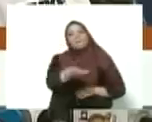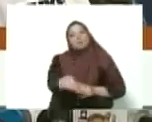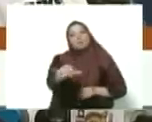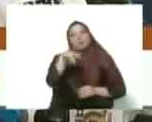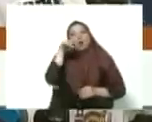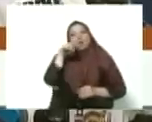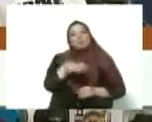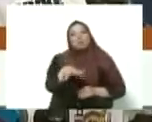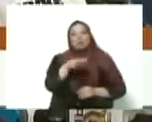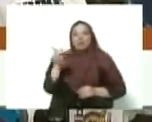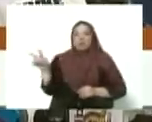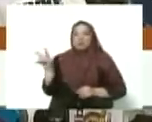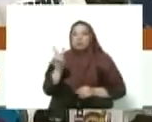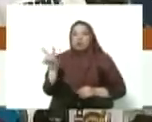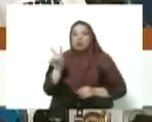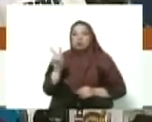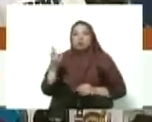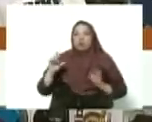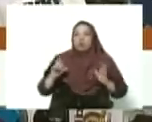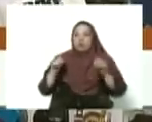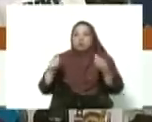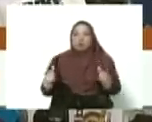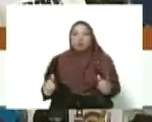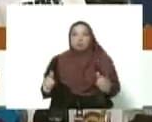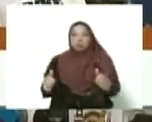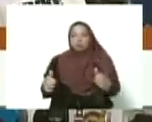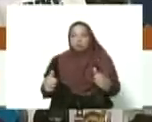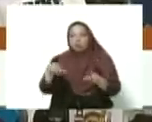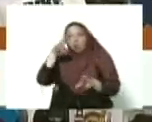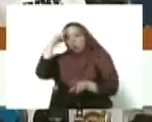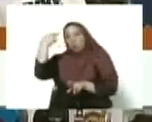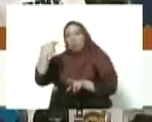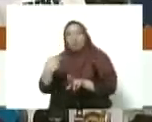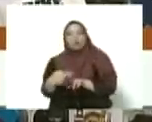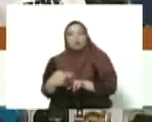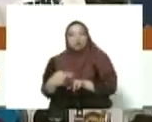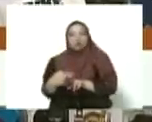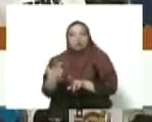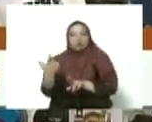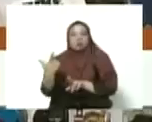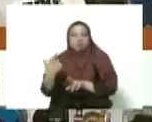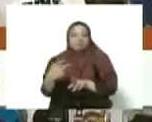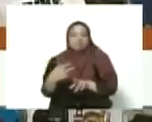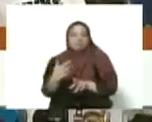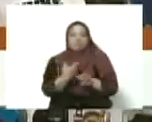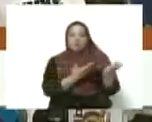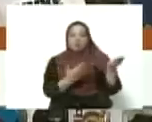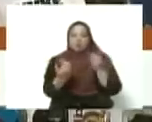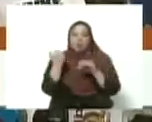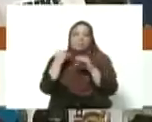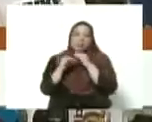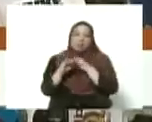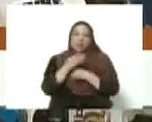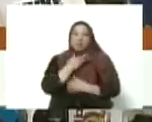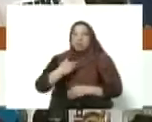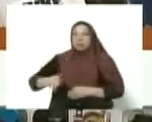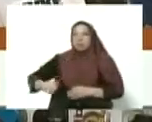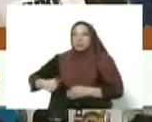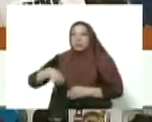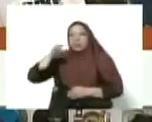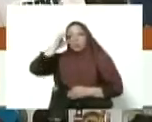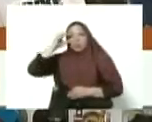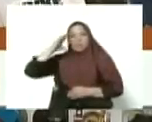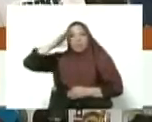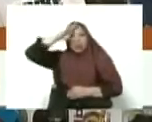pueblo venezolano por esta apertura. Estoy honrado de recibir el mensaje también del presidente Petro,